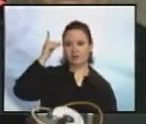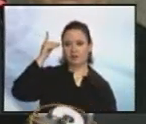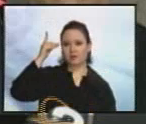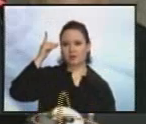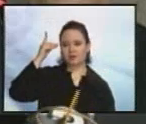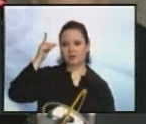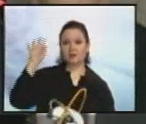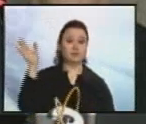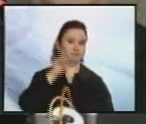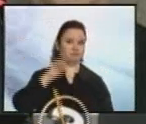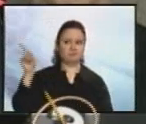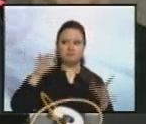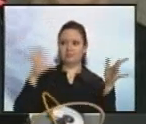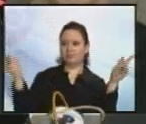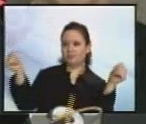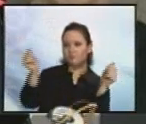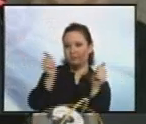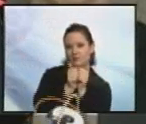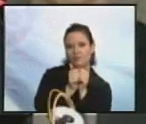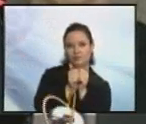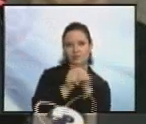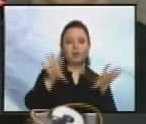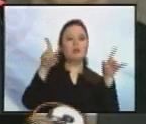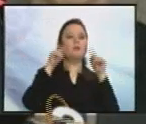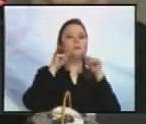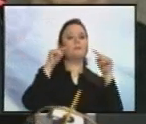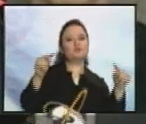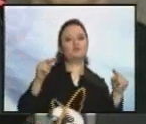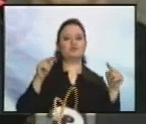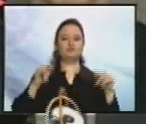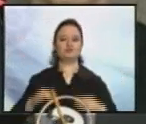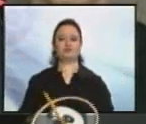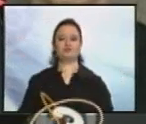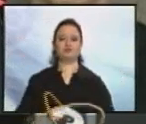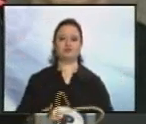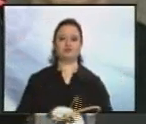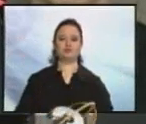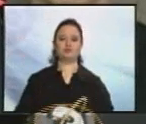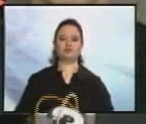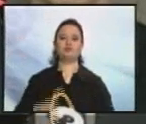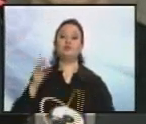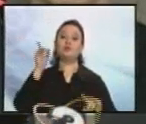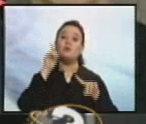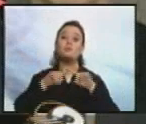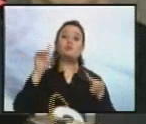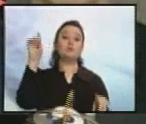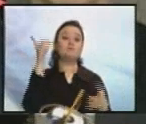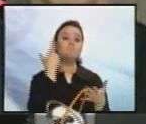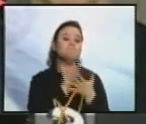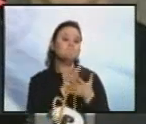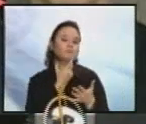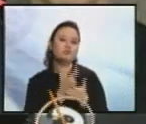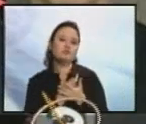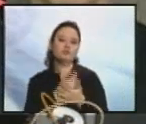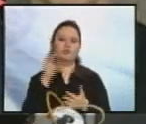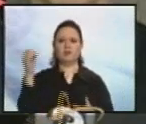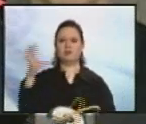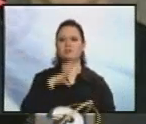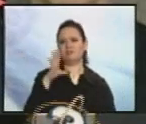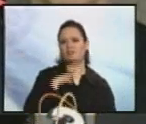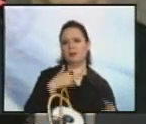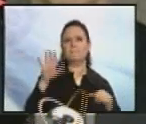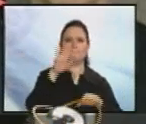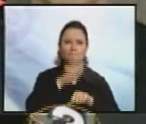el acompañamiento de propaganda oficial, a un costo que insultaría